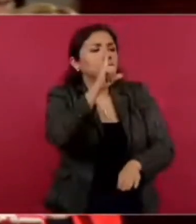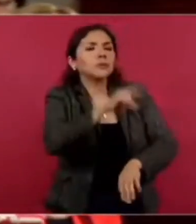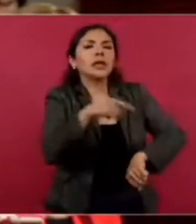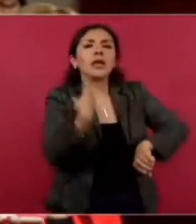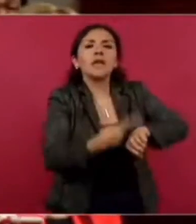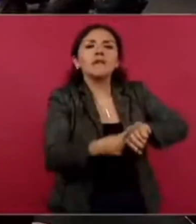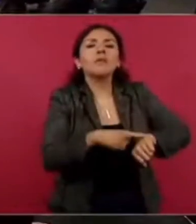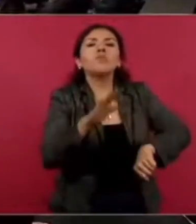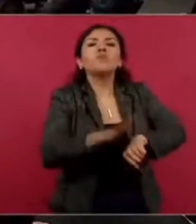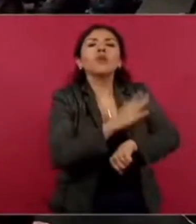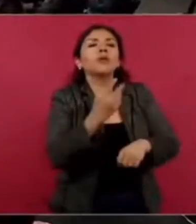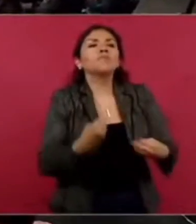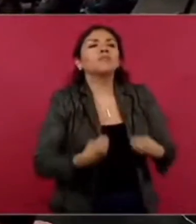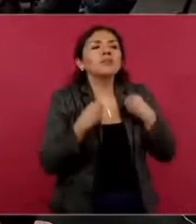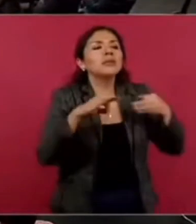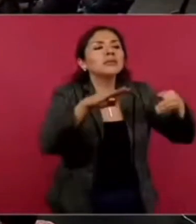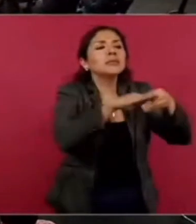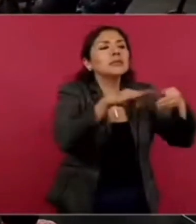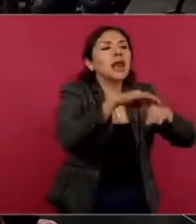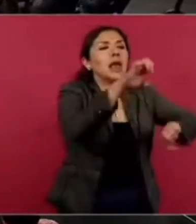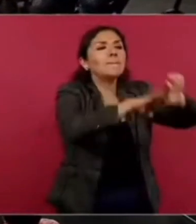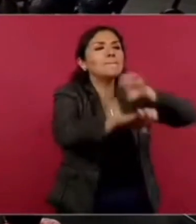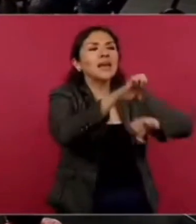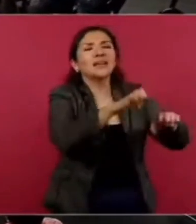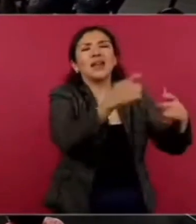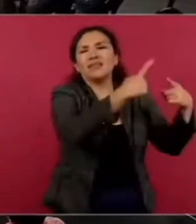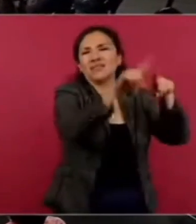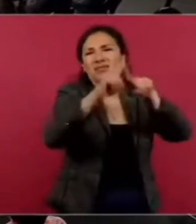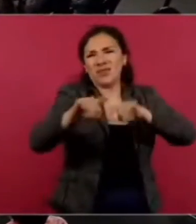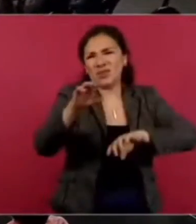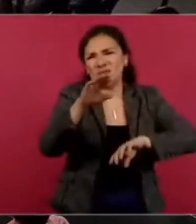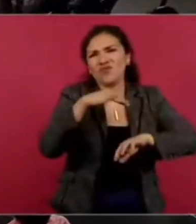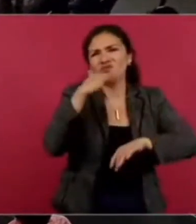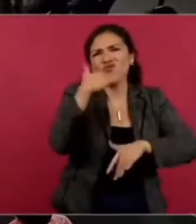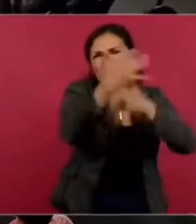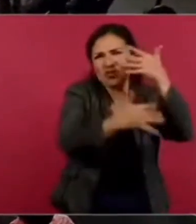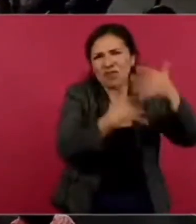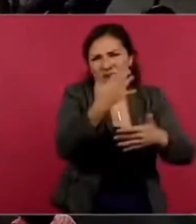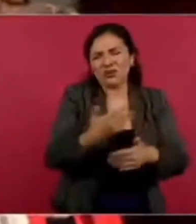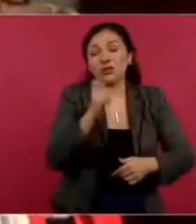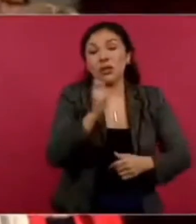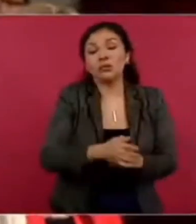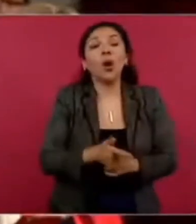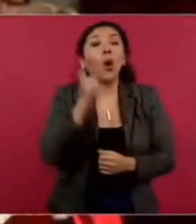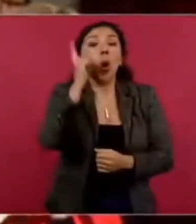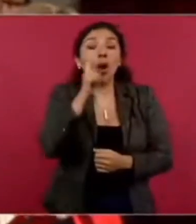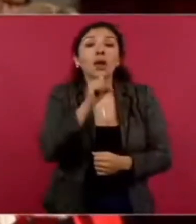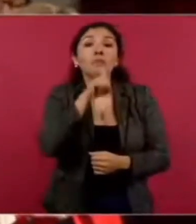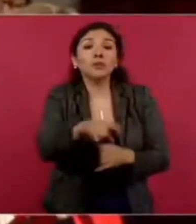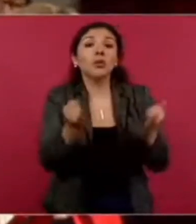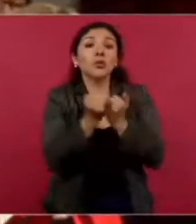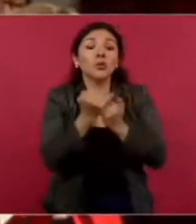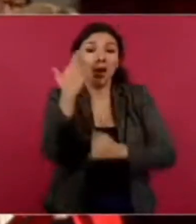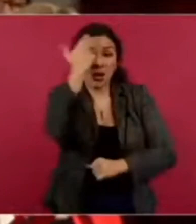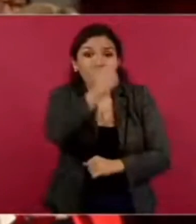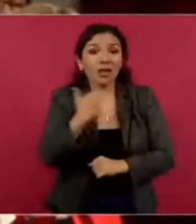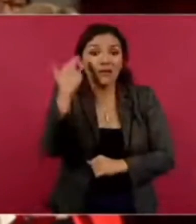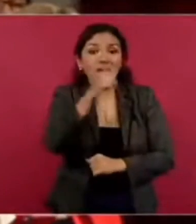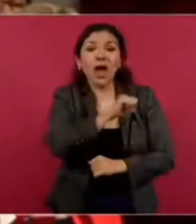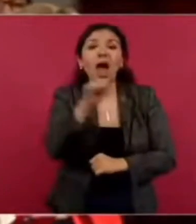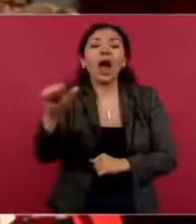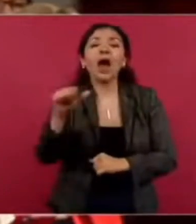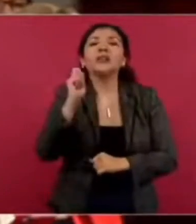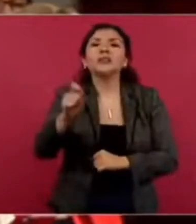los alrededores y la contaminación tóxica. Y ojalá también se revise, presidente, todo lo que tiene que ver con las emisiones tóxicas